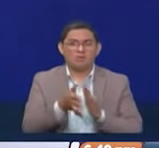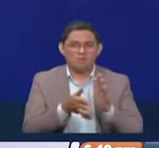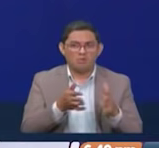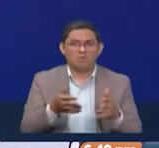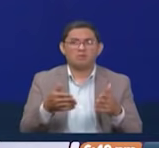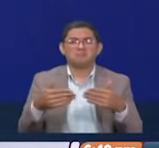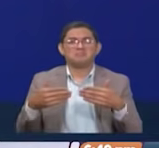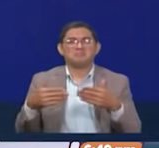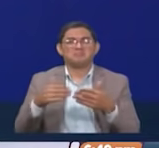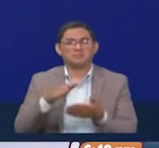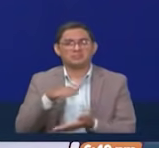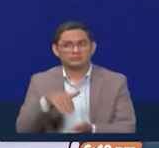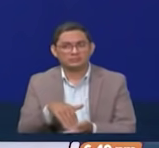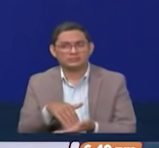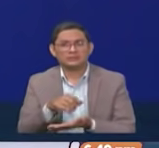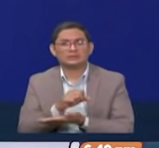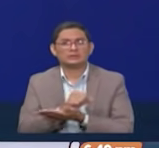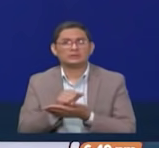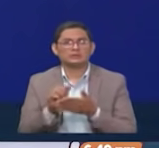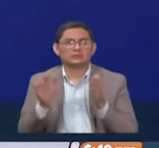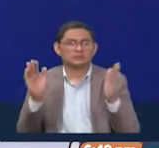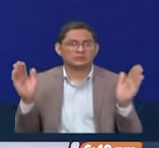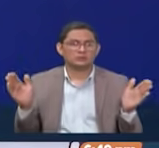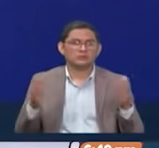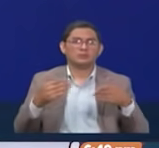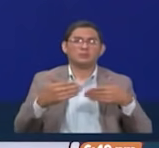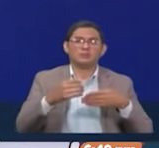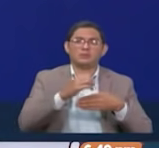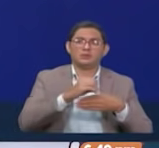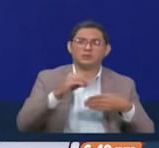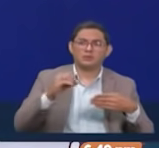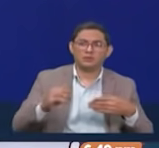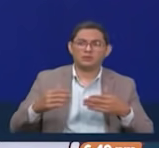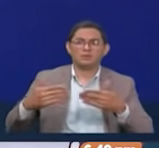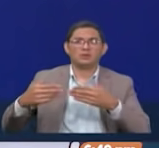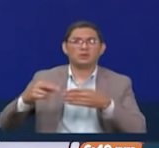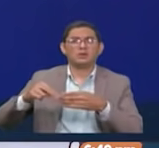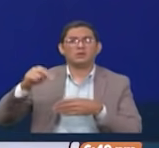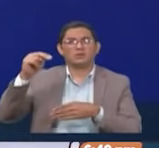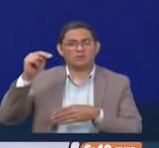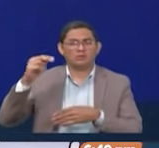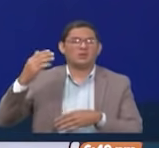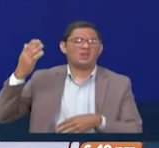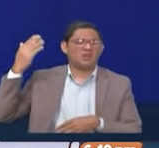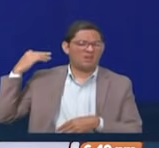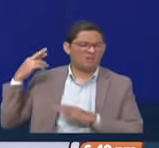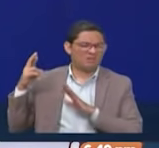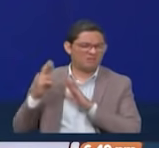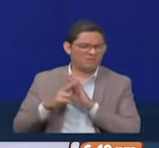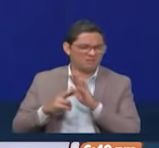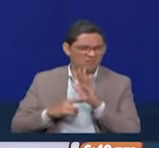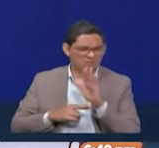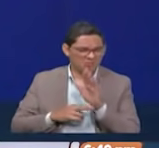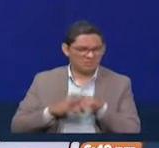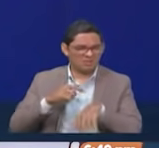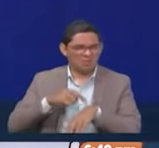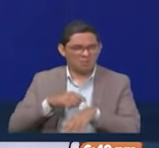san miguelito panamá oeste y norte se mantiene en la medida actualmente viviente